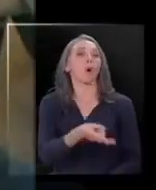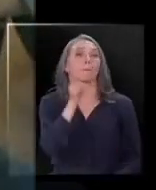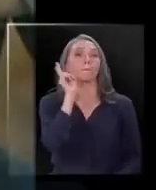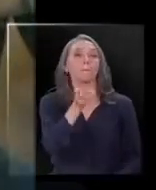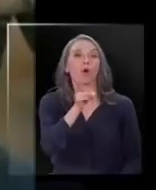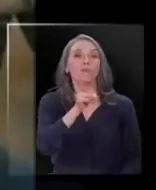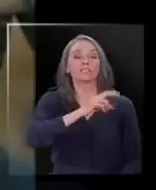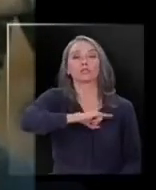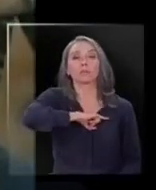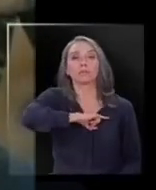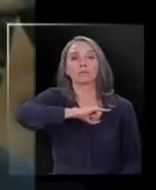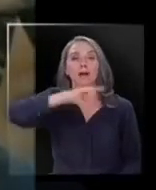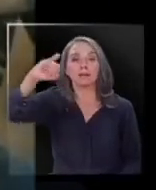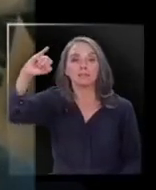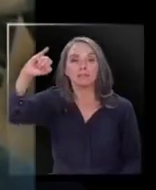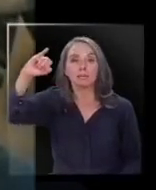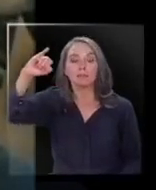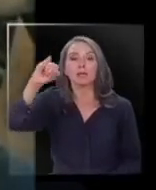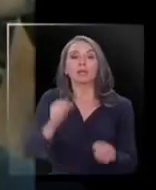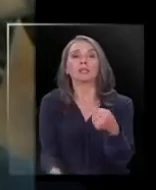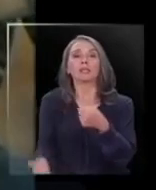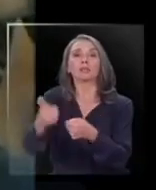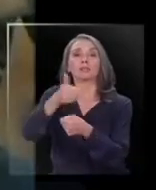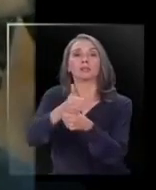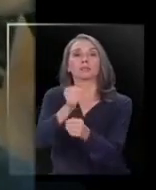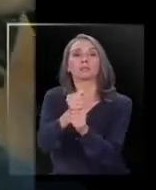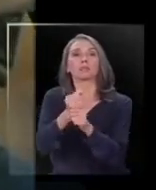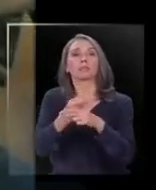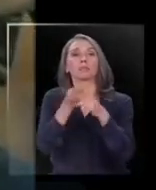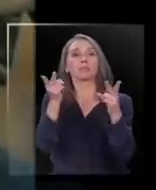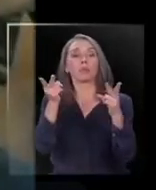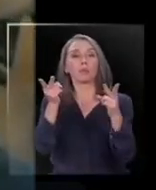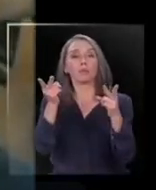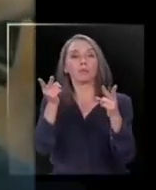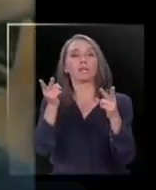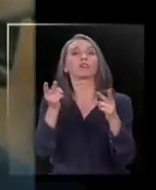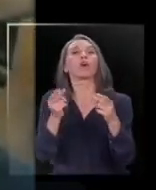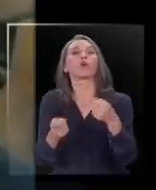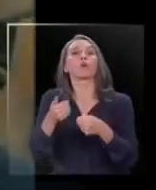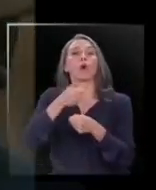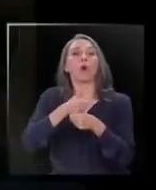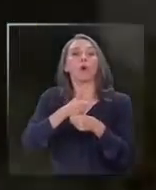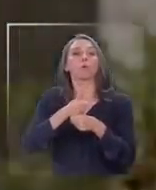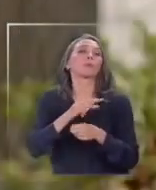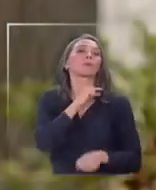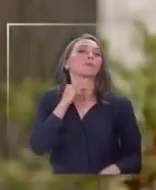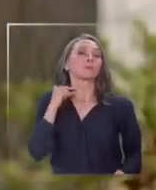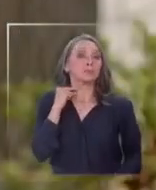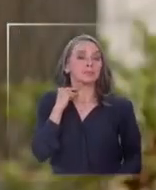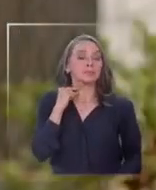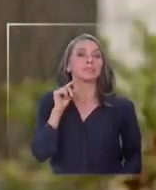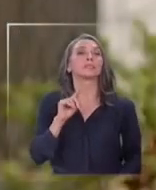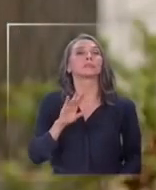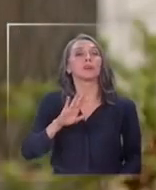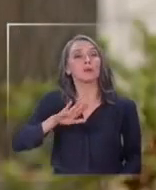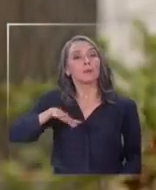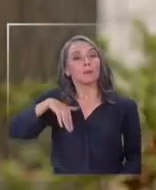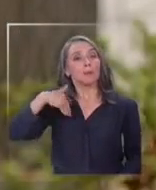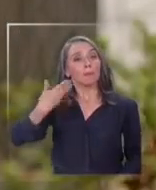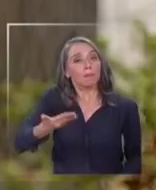prohibición perpetua del ejercicio público de cualquier acto de ministerio. Luego